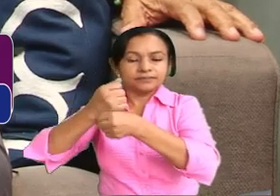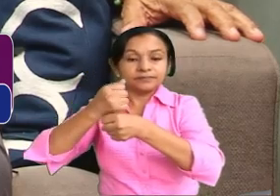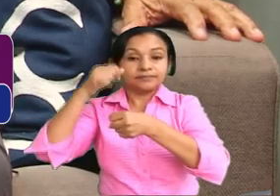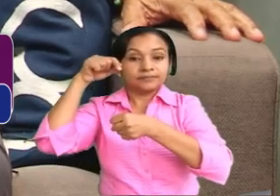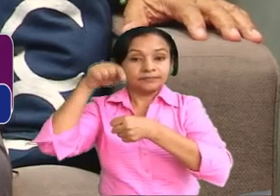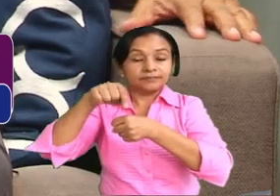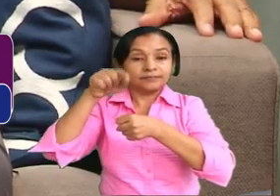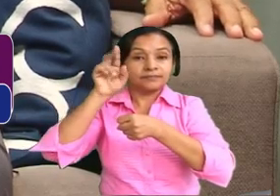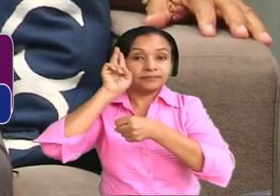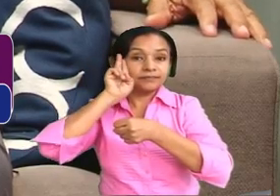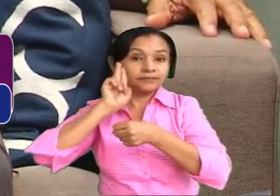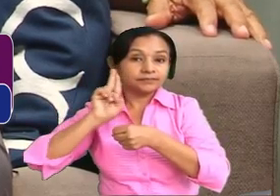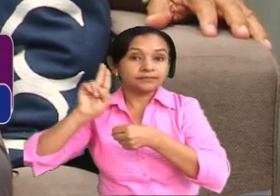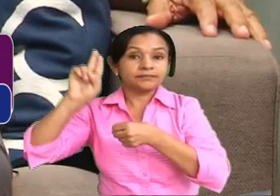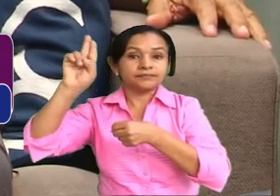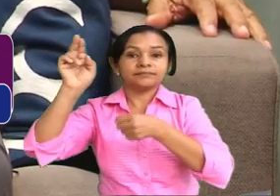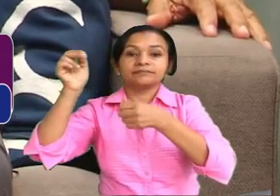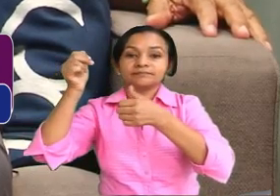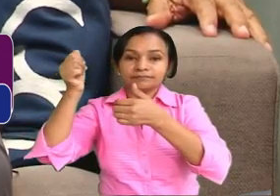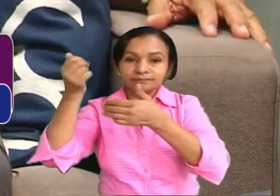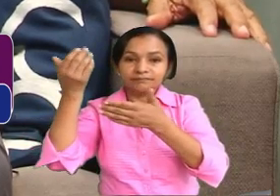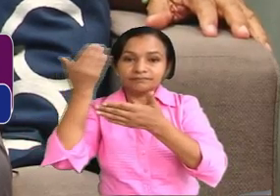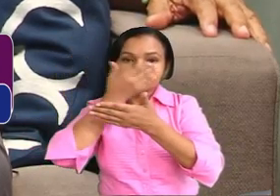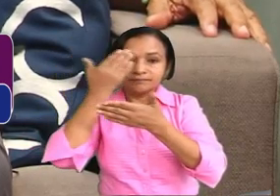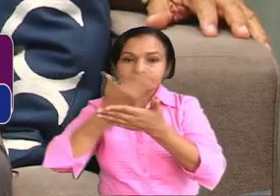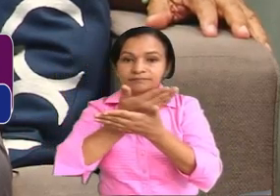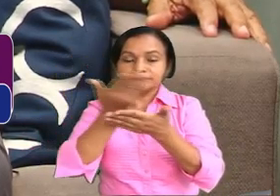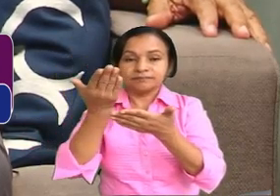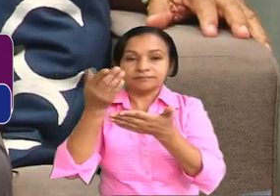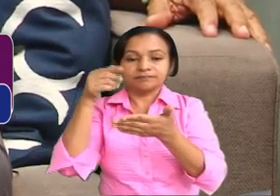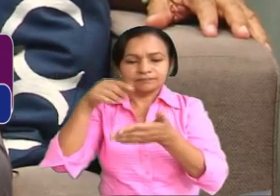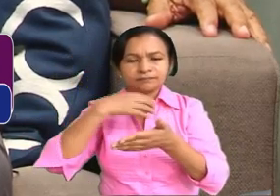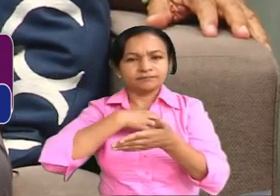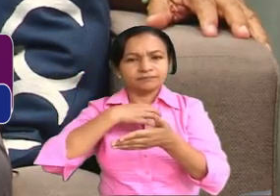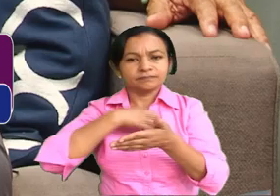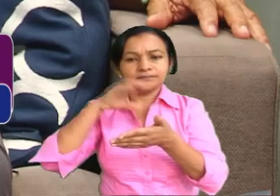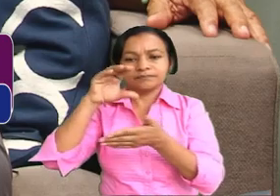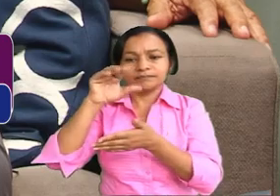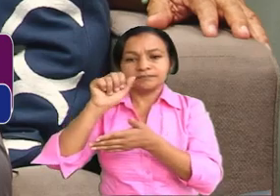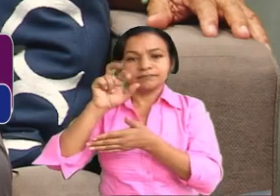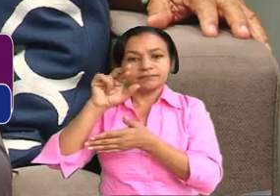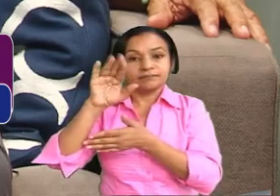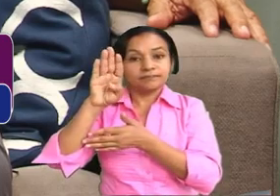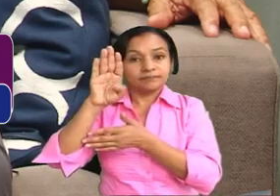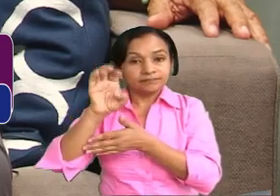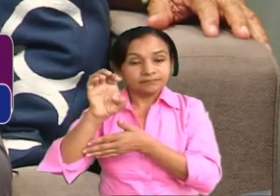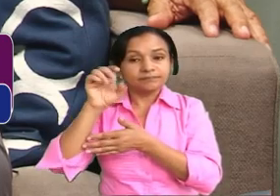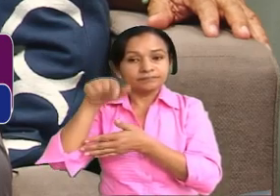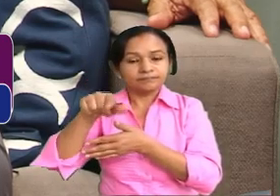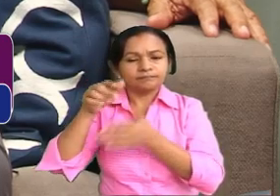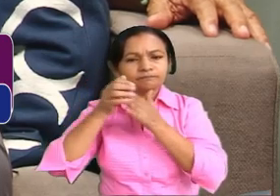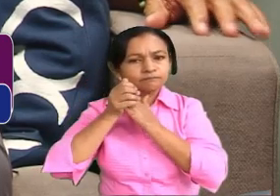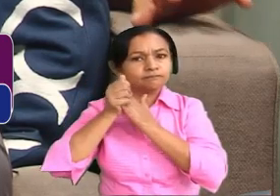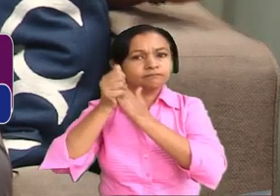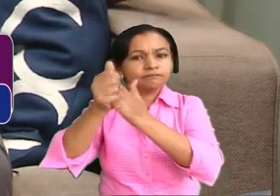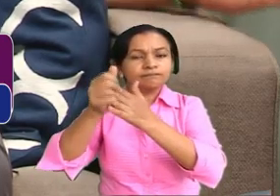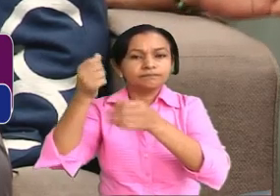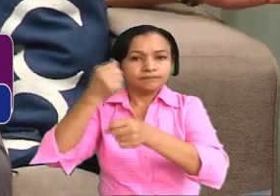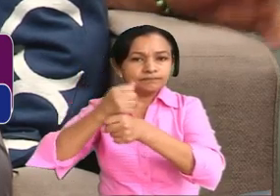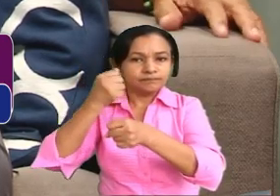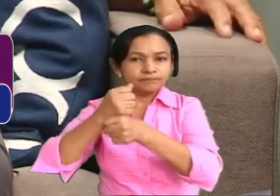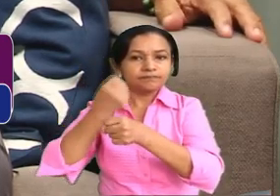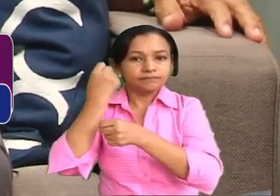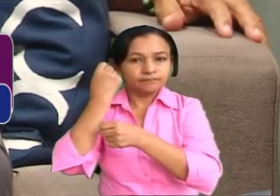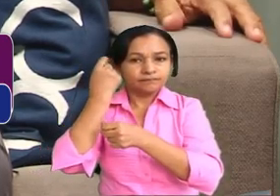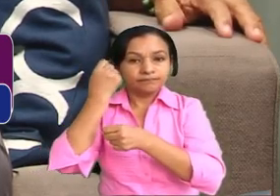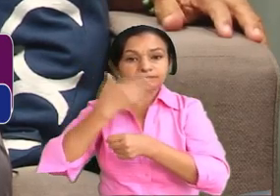sean los alumnos de la propia costa caribeña que hagan que estén al frente, porque nos